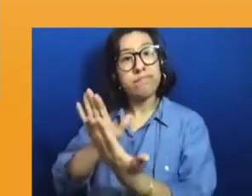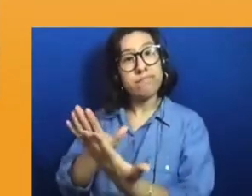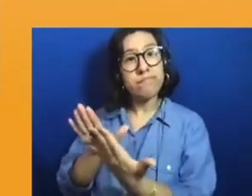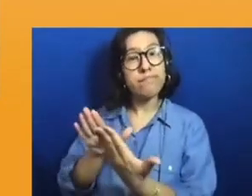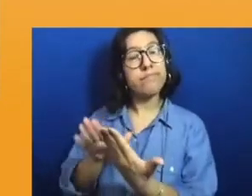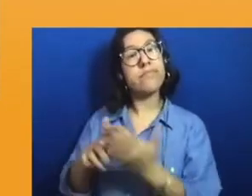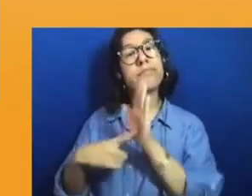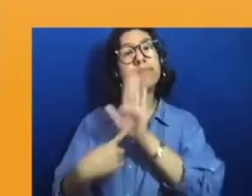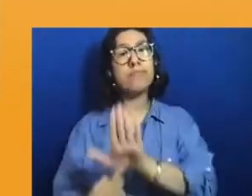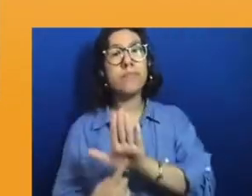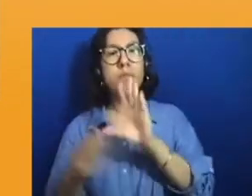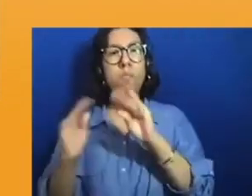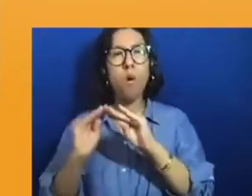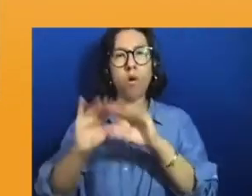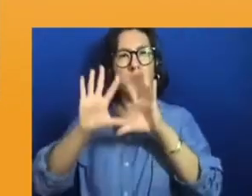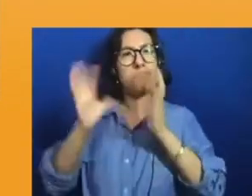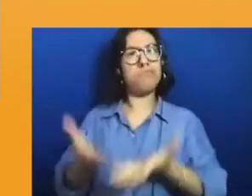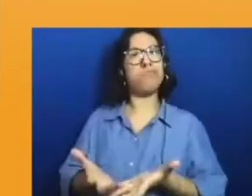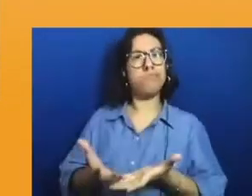personajes más holísticos.